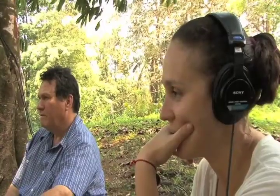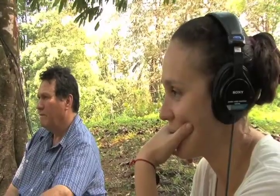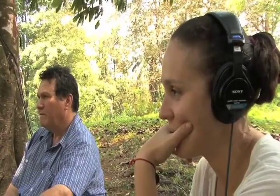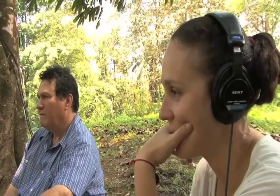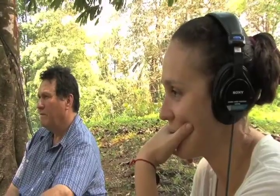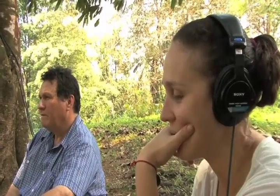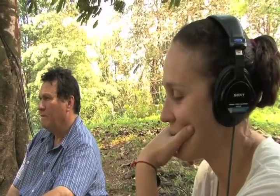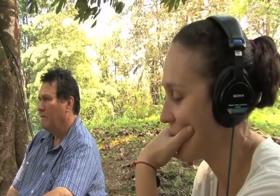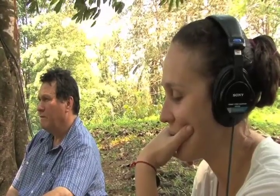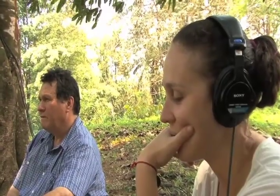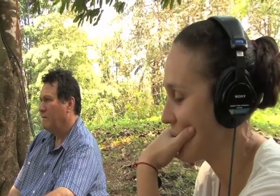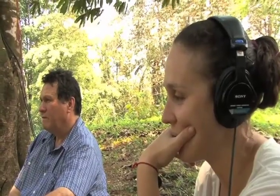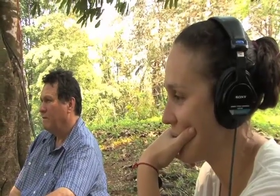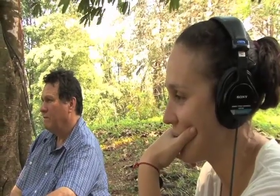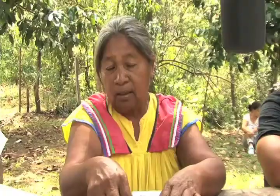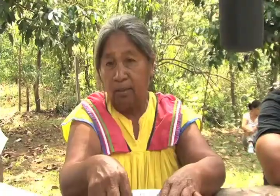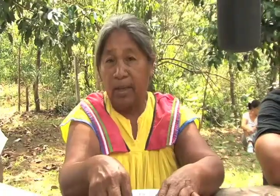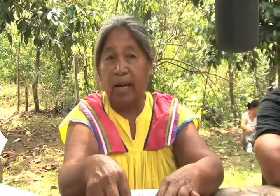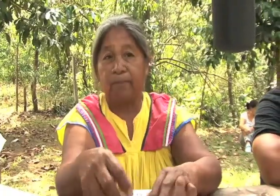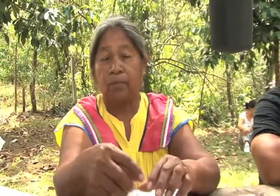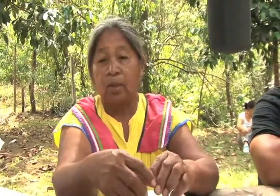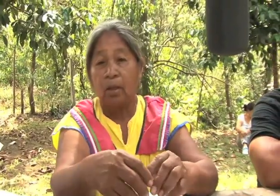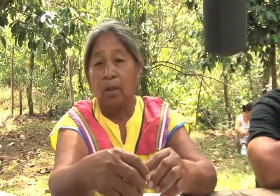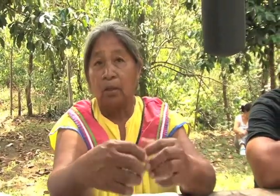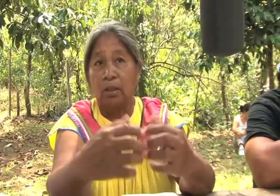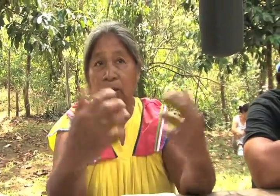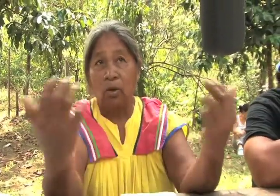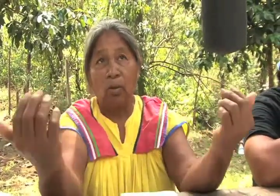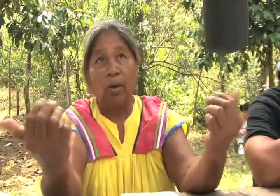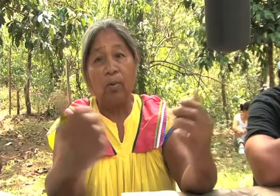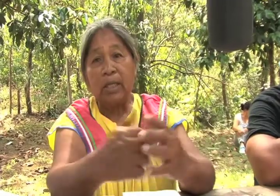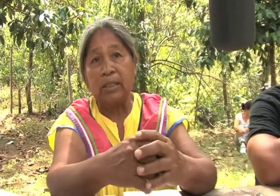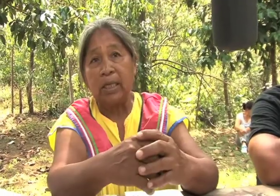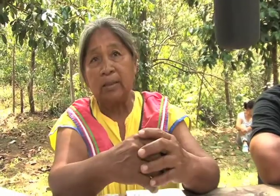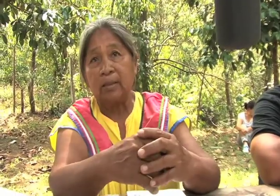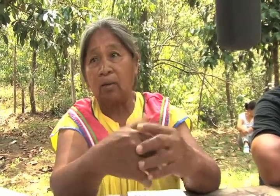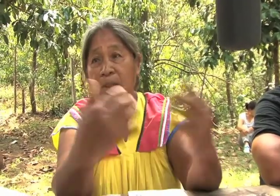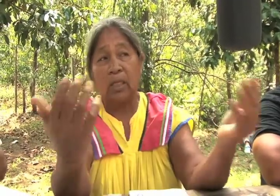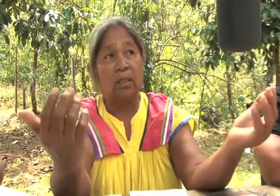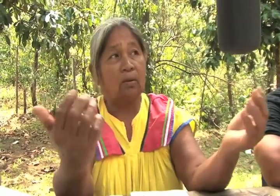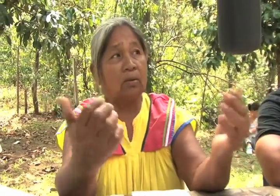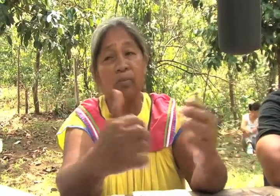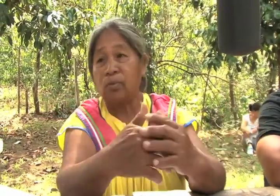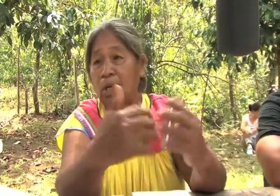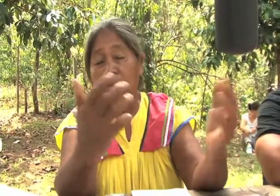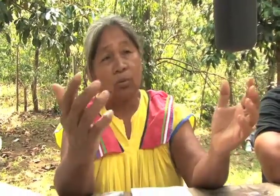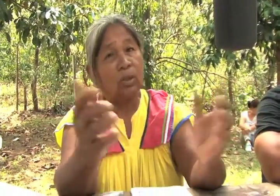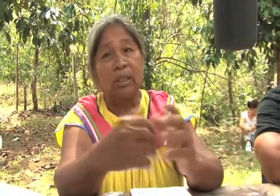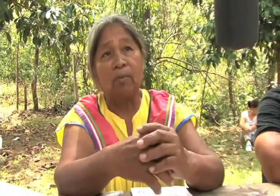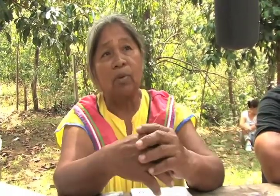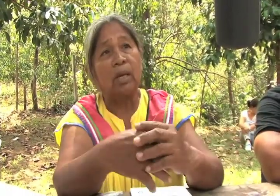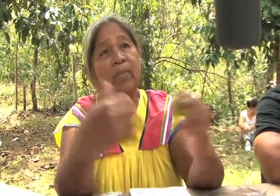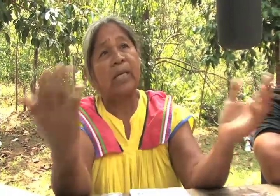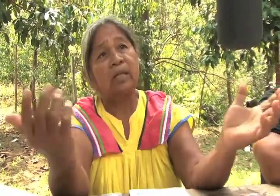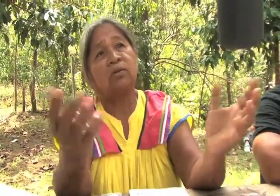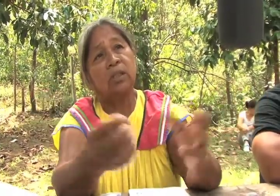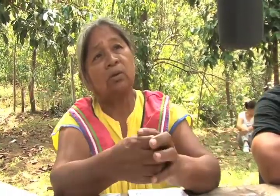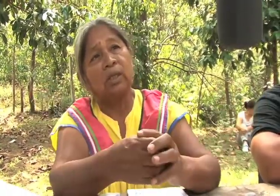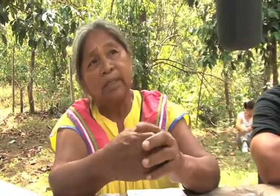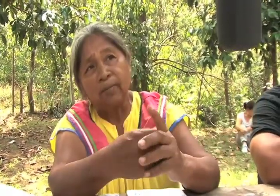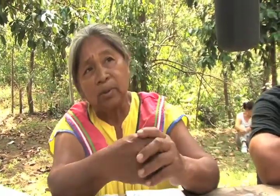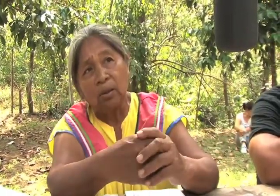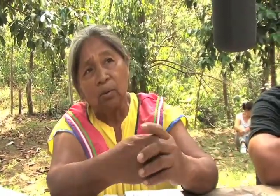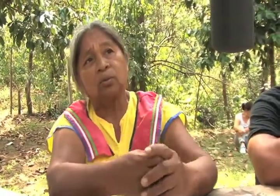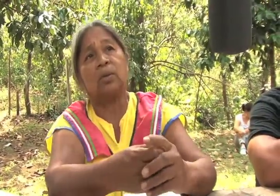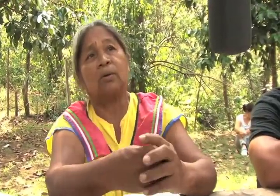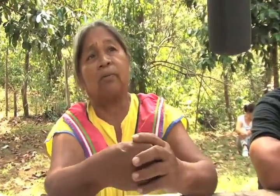CONAI. Entonces yo me le alcé y le dije, vea, si yo veo por las teles a ustedes, los diputados, todo el tiempo están peleándose y